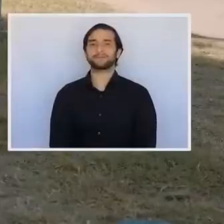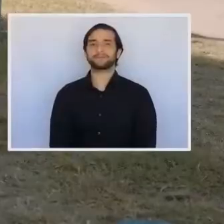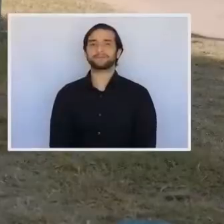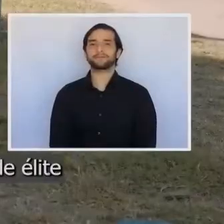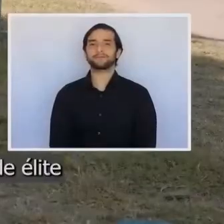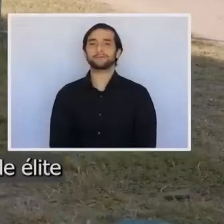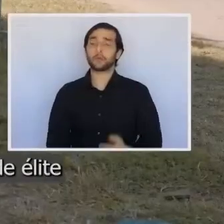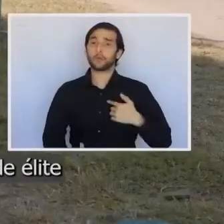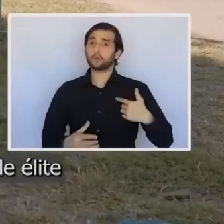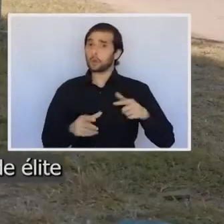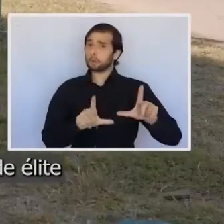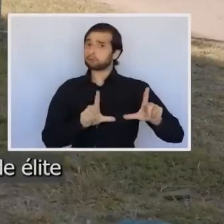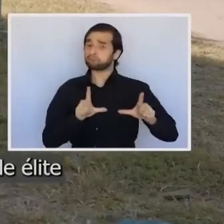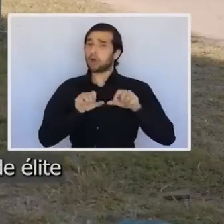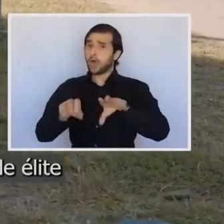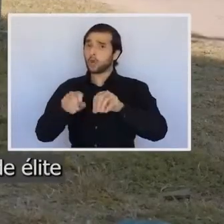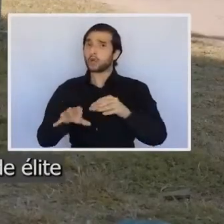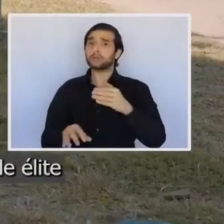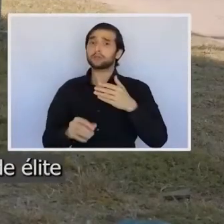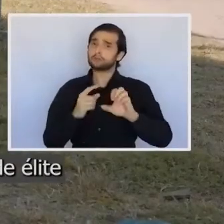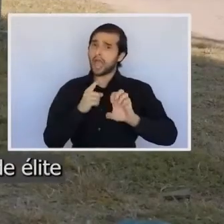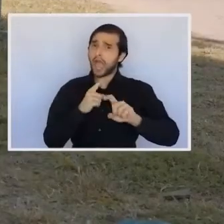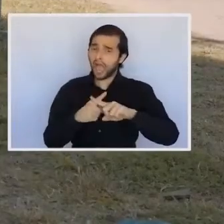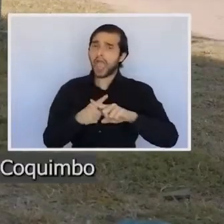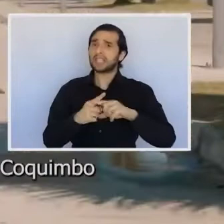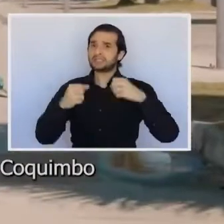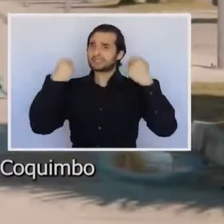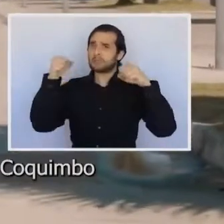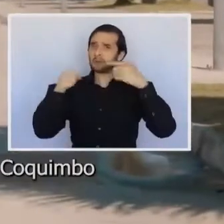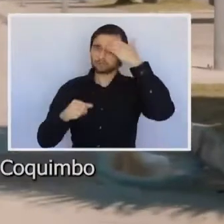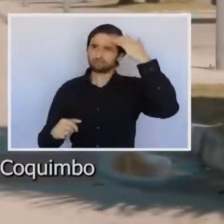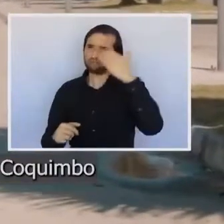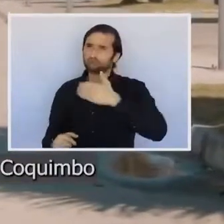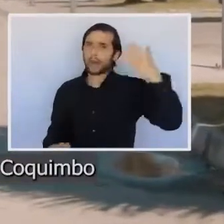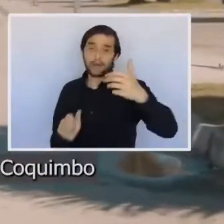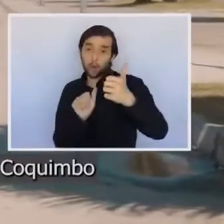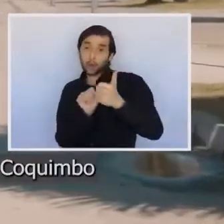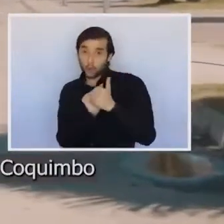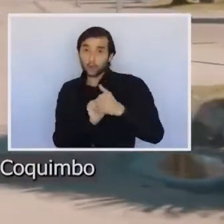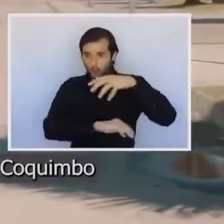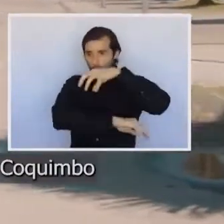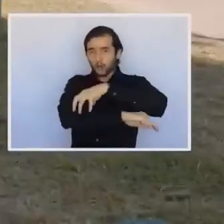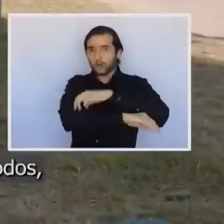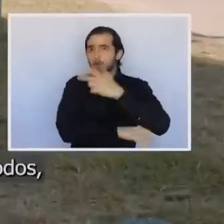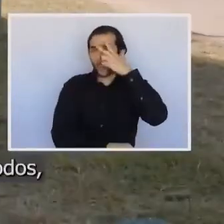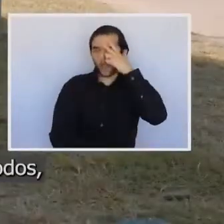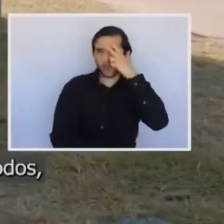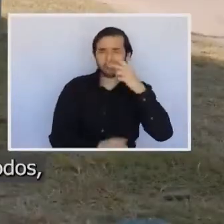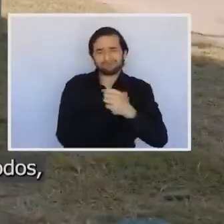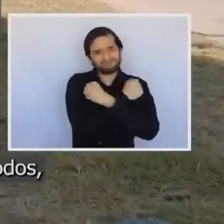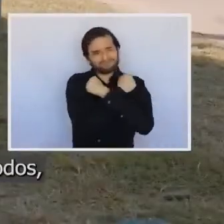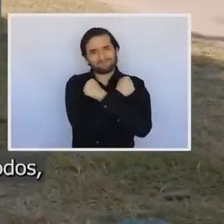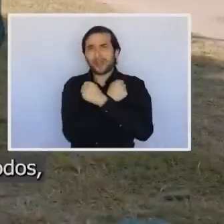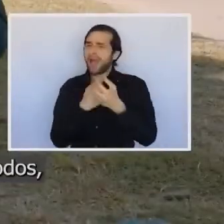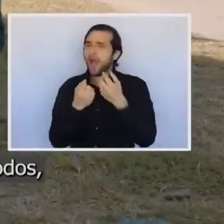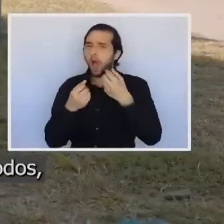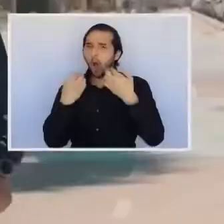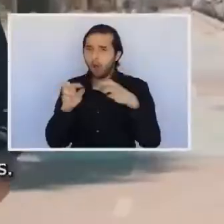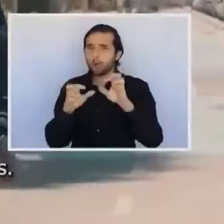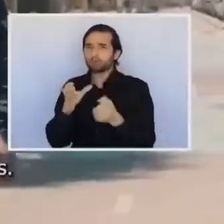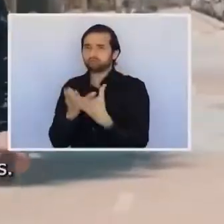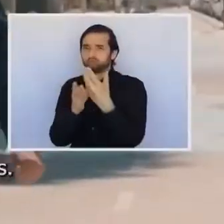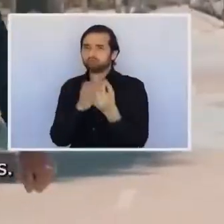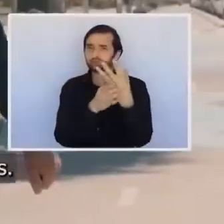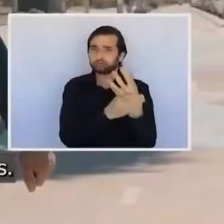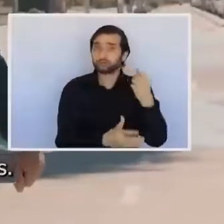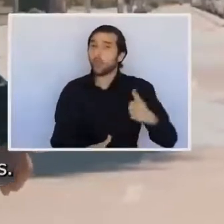radical. Soy licenciado en Educación y ex deportista elite. Y juntos por la pasión y el amor de la región de Coquimbo, generaremos nuevas oportunidades para todos